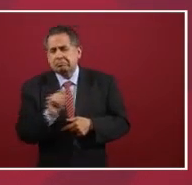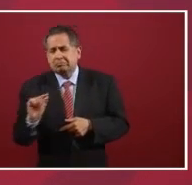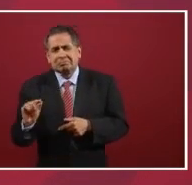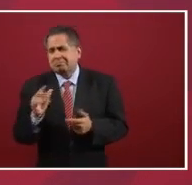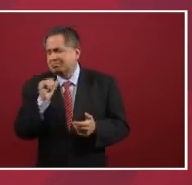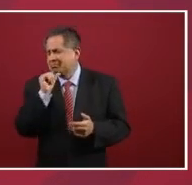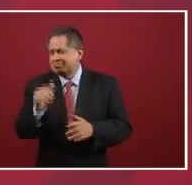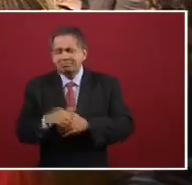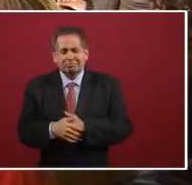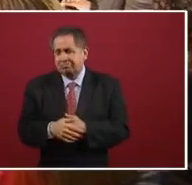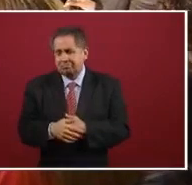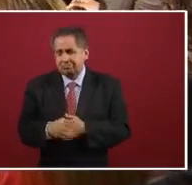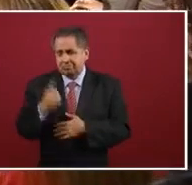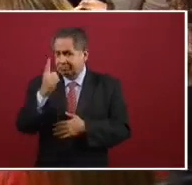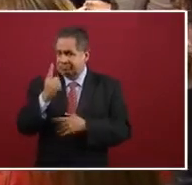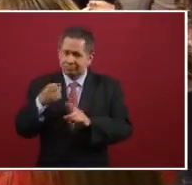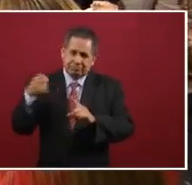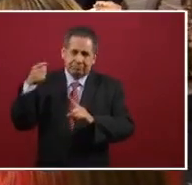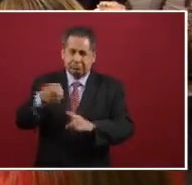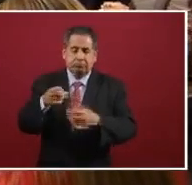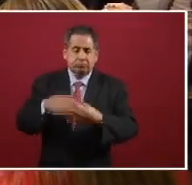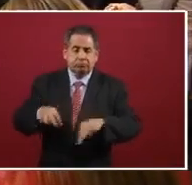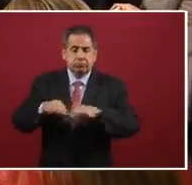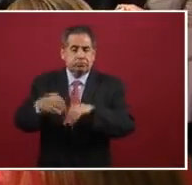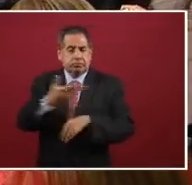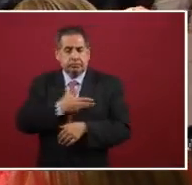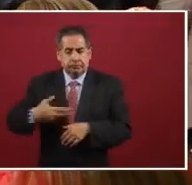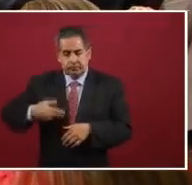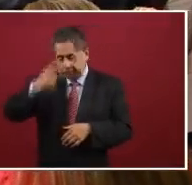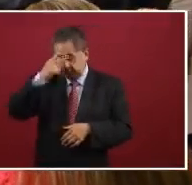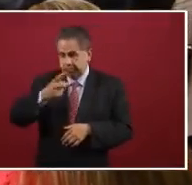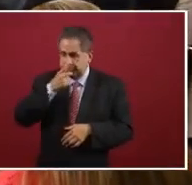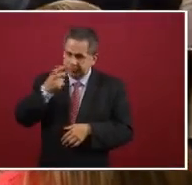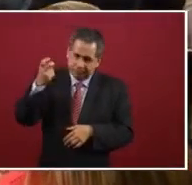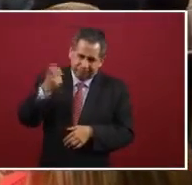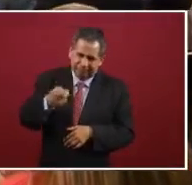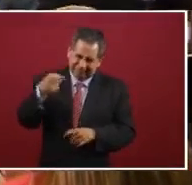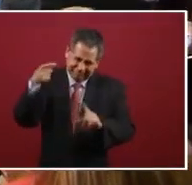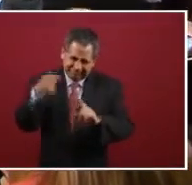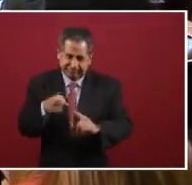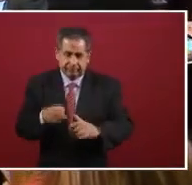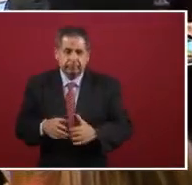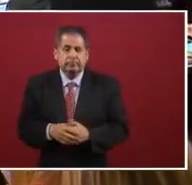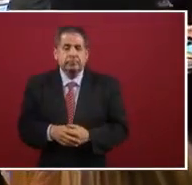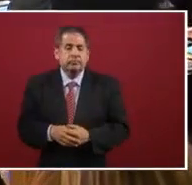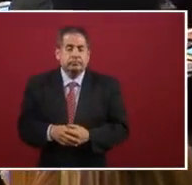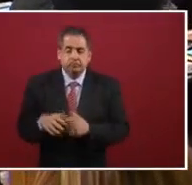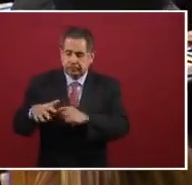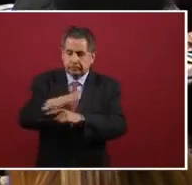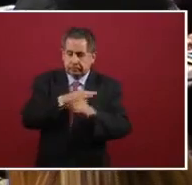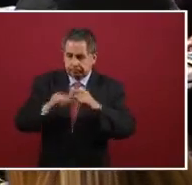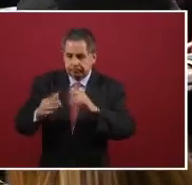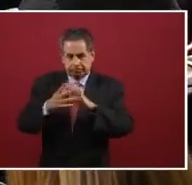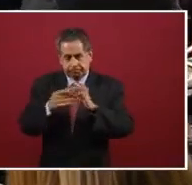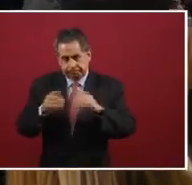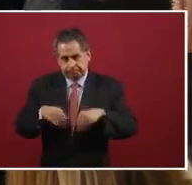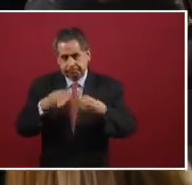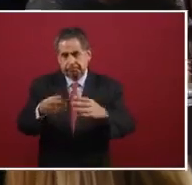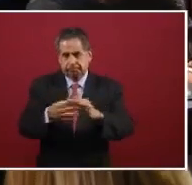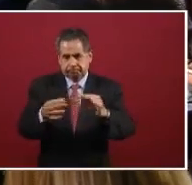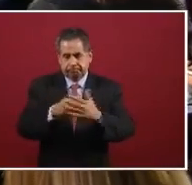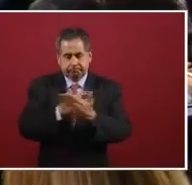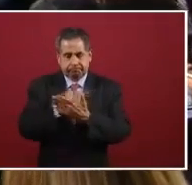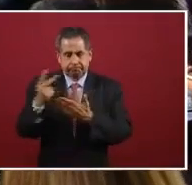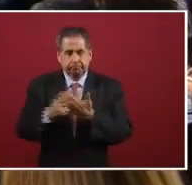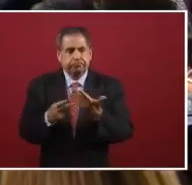que esa fue la prioridad que nos marcó el presidente de la República. Entonces, ese es el contexto y ese es el balance del programa, todo